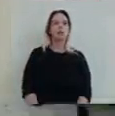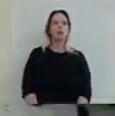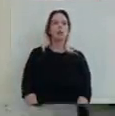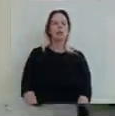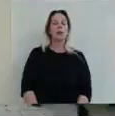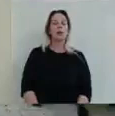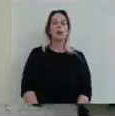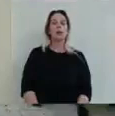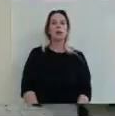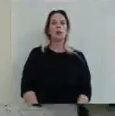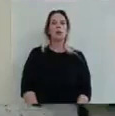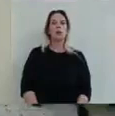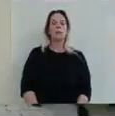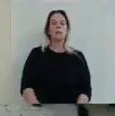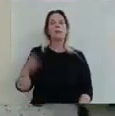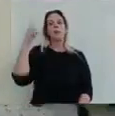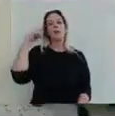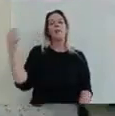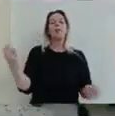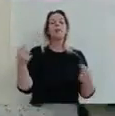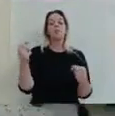Miño, aprobado por unanimidad.